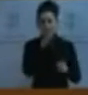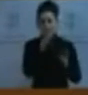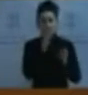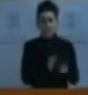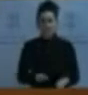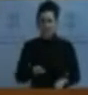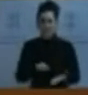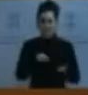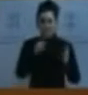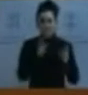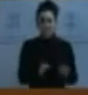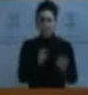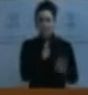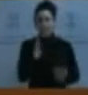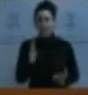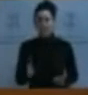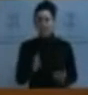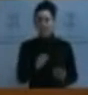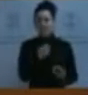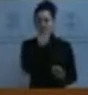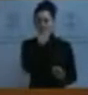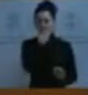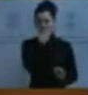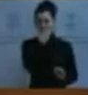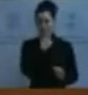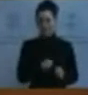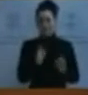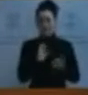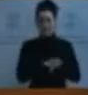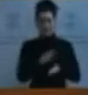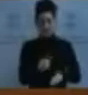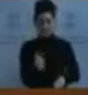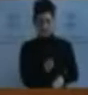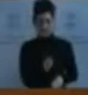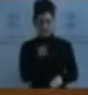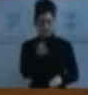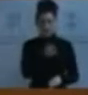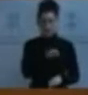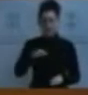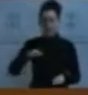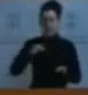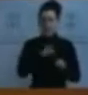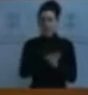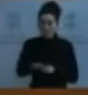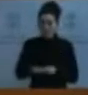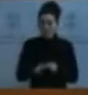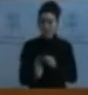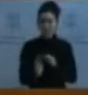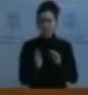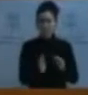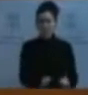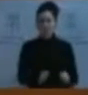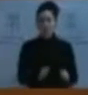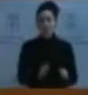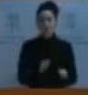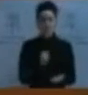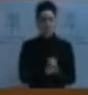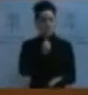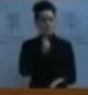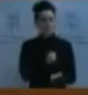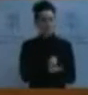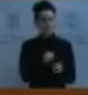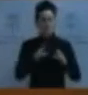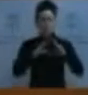nuestra comunidad autónoma también en esa materia se homologue, no digo ya a Andalucía, con 1 millón